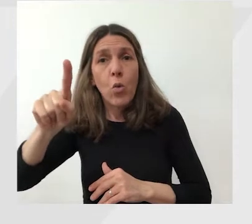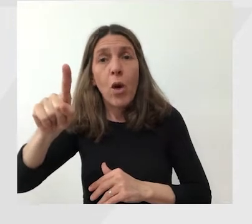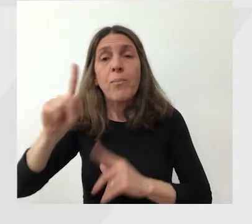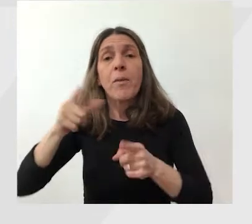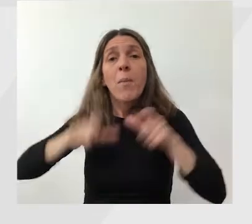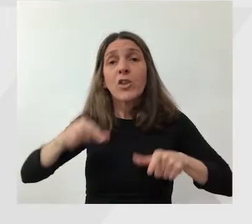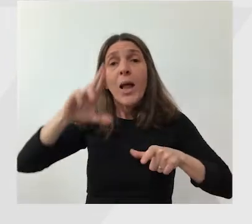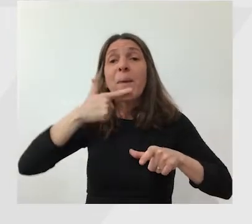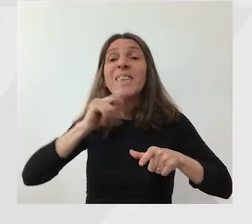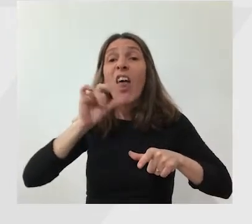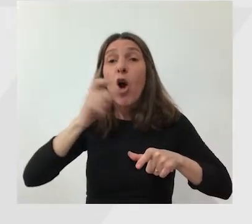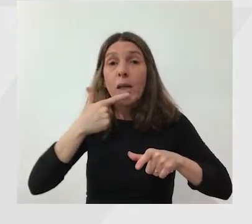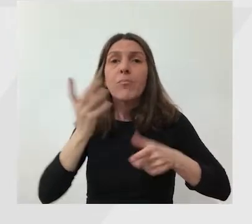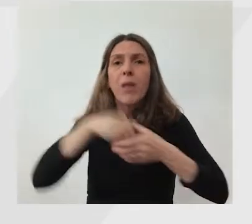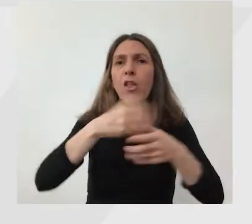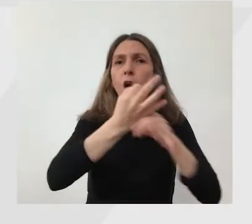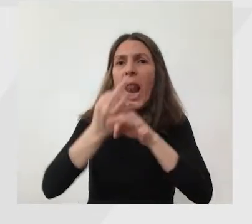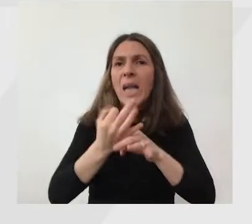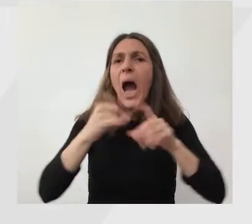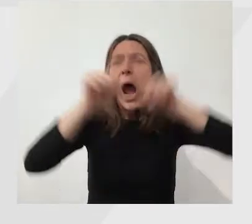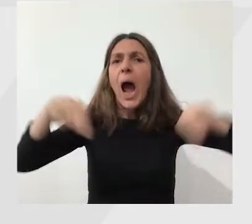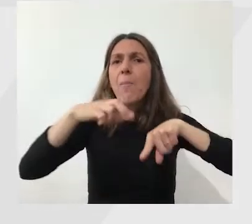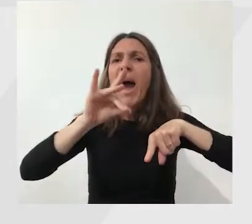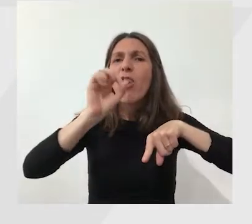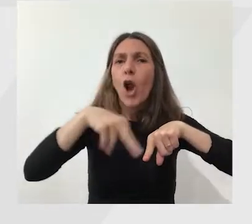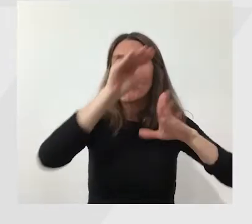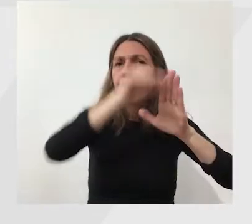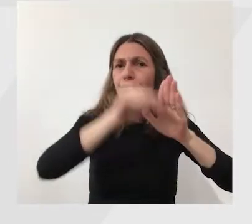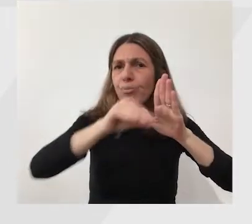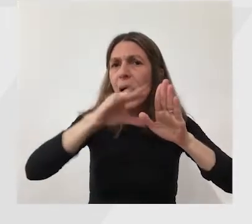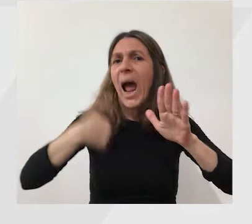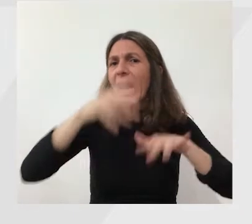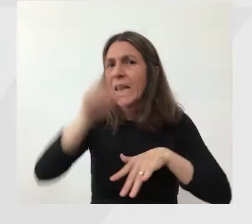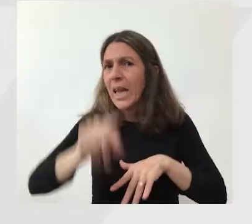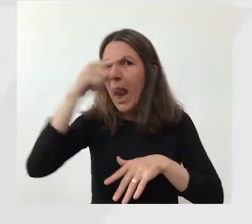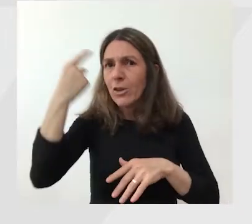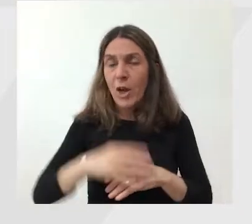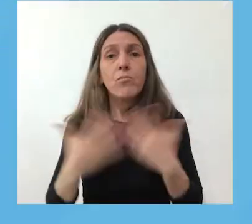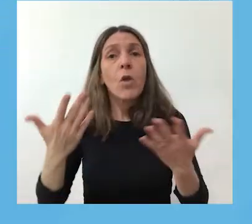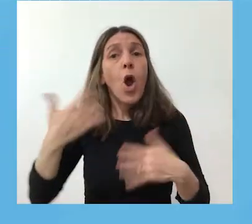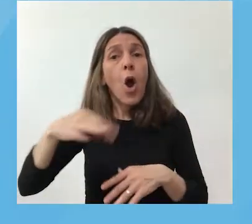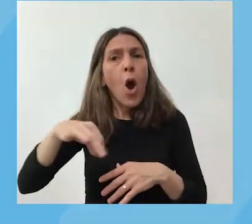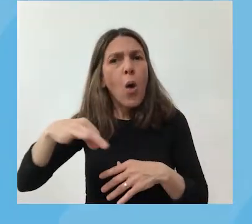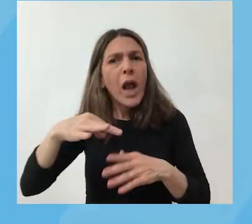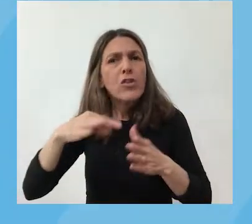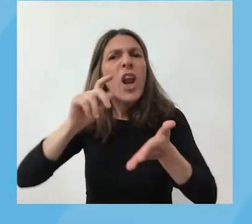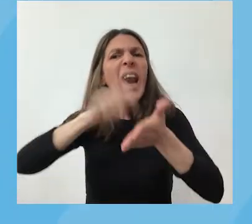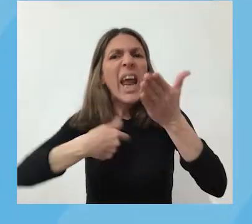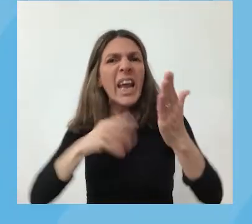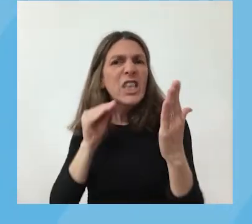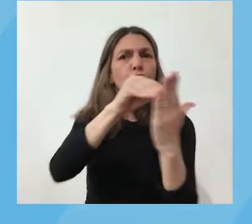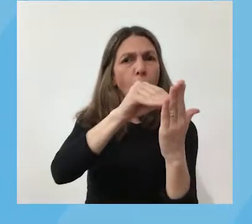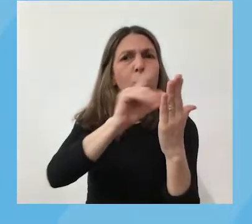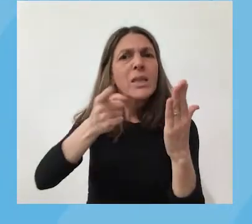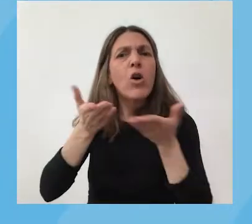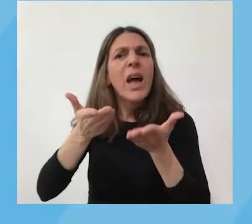24.901 los prestadores categorizados forman parte del padrón de prestadores a nivel nacional es obligatorio